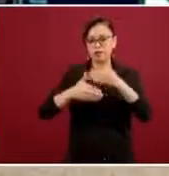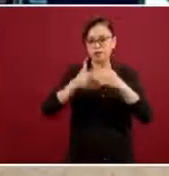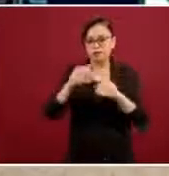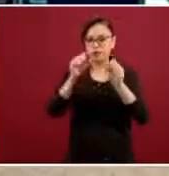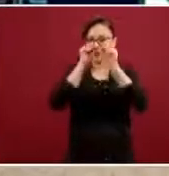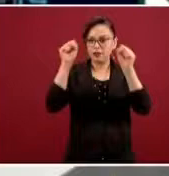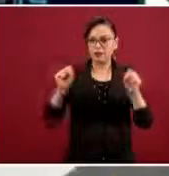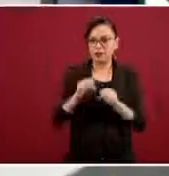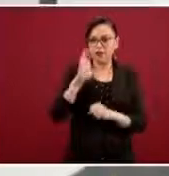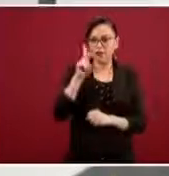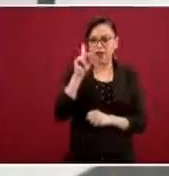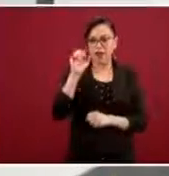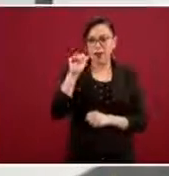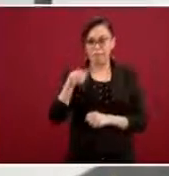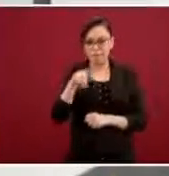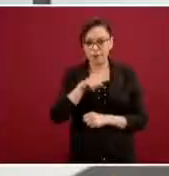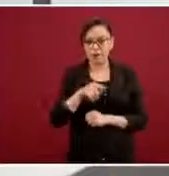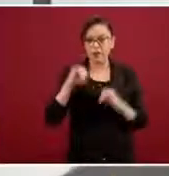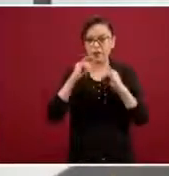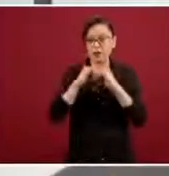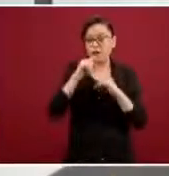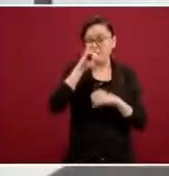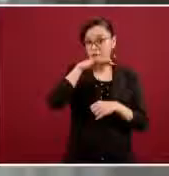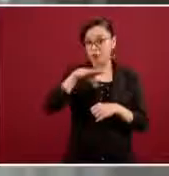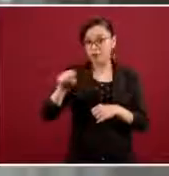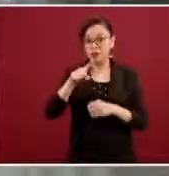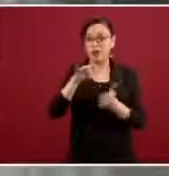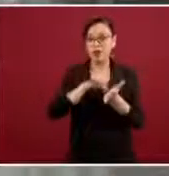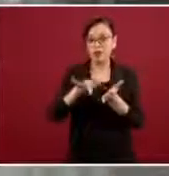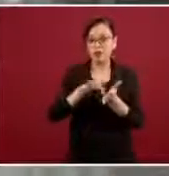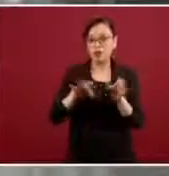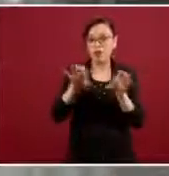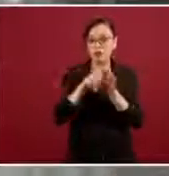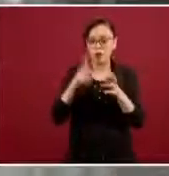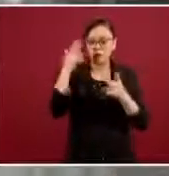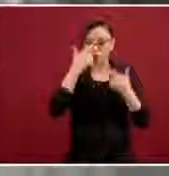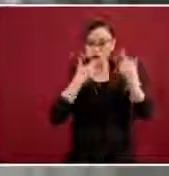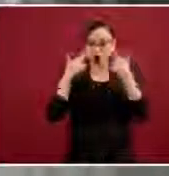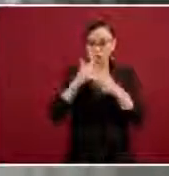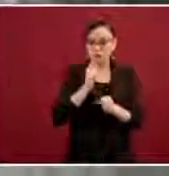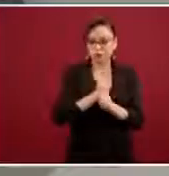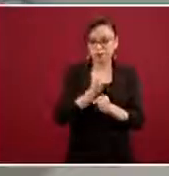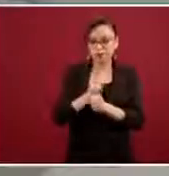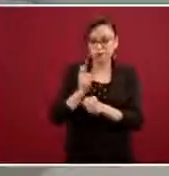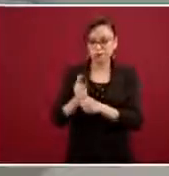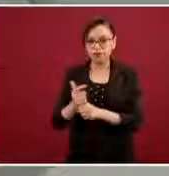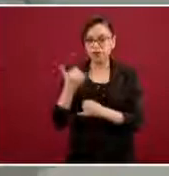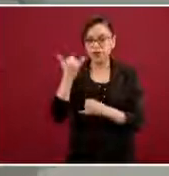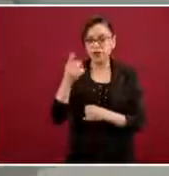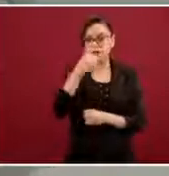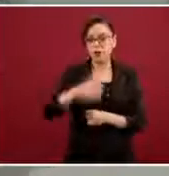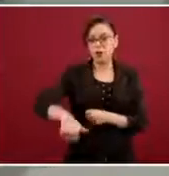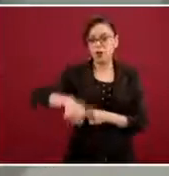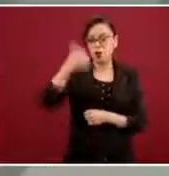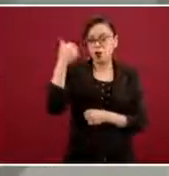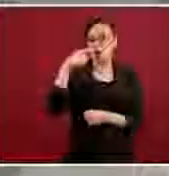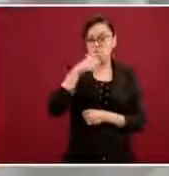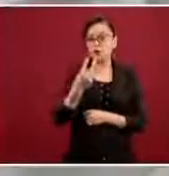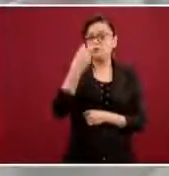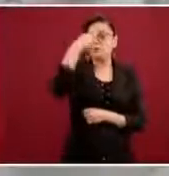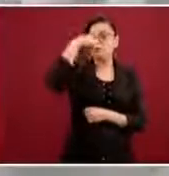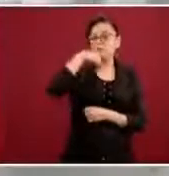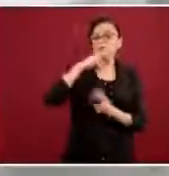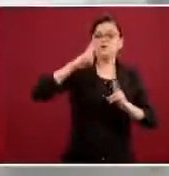CDEAM, apoyan al Instituto Mexicano del Seguro Social con el diagnóstico y, en su caso, rehabilitación de 111 ventiladores mecánicos de